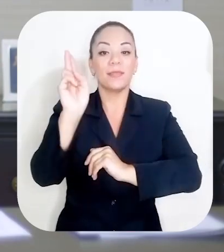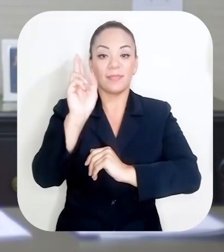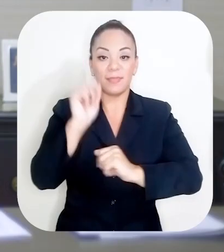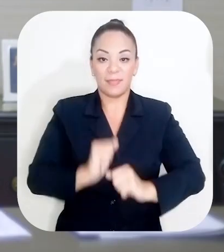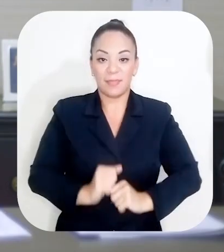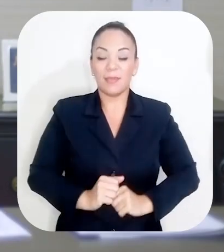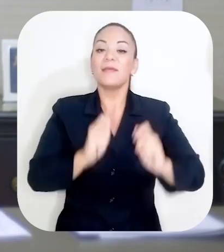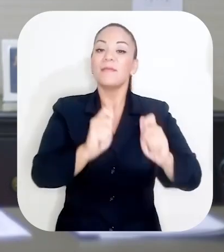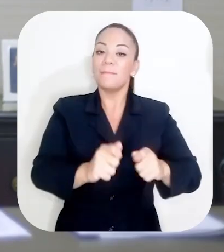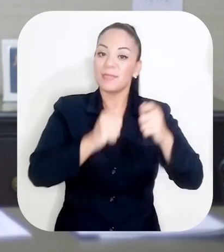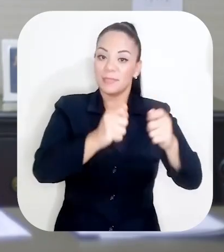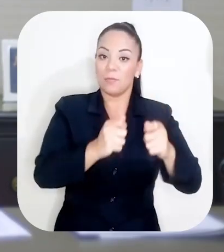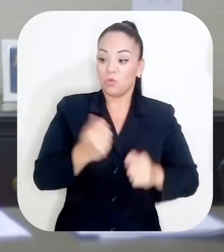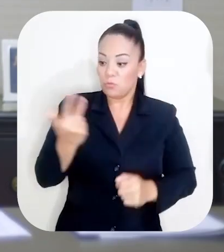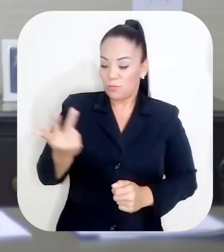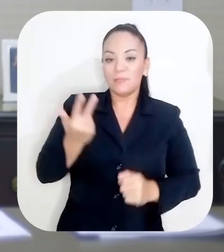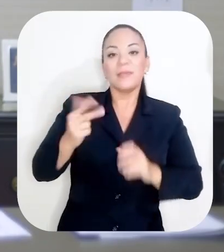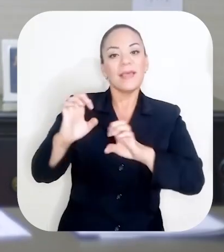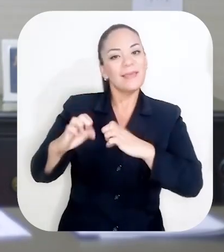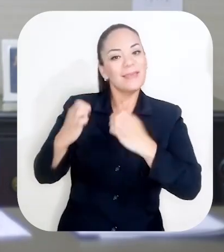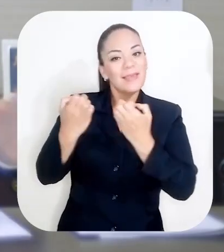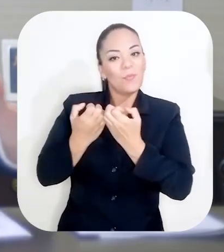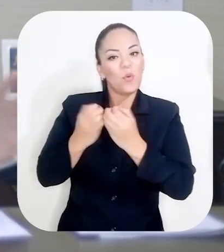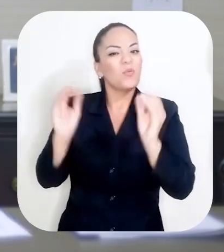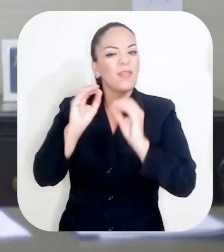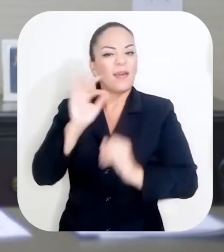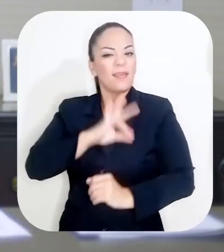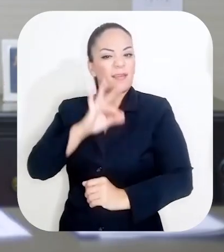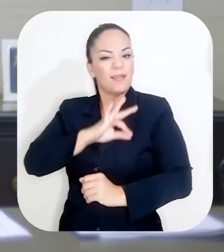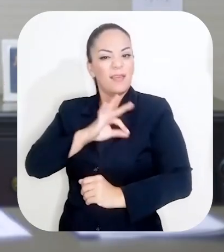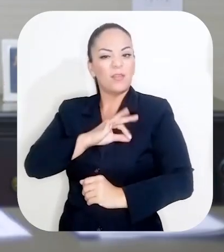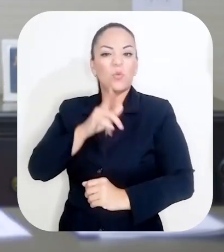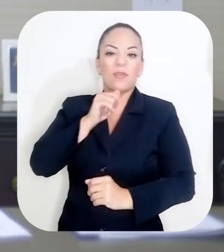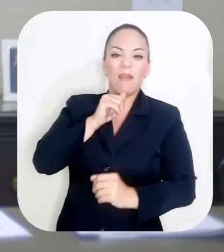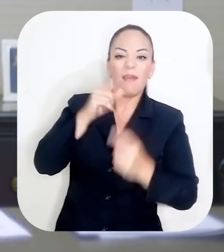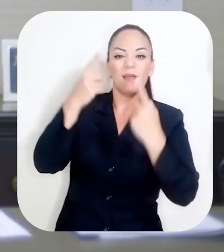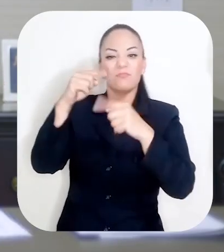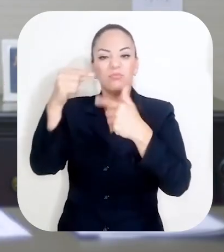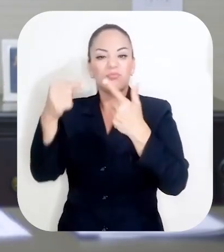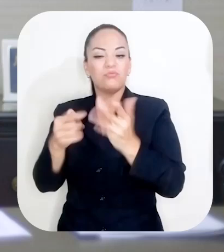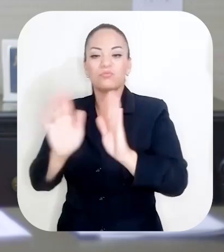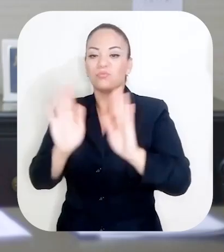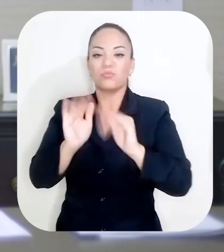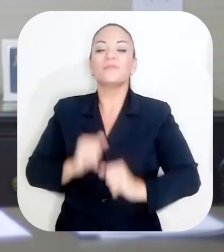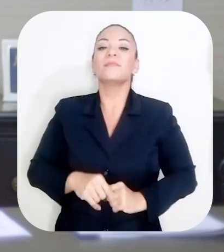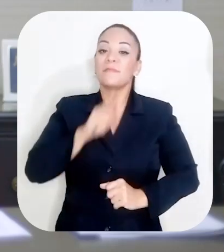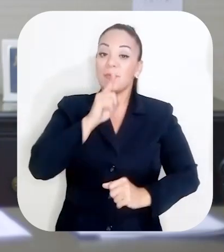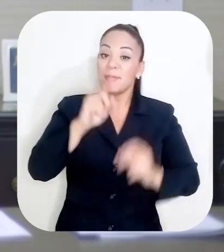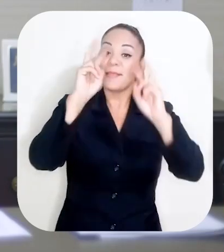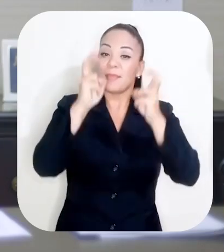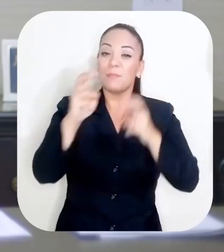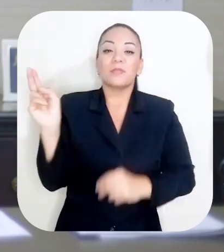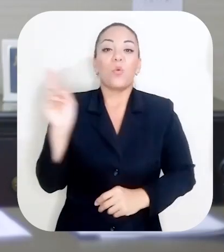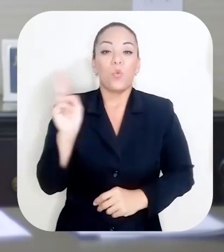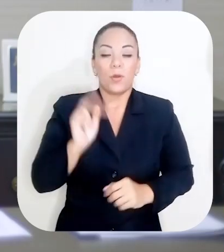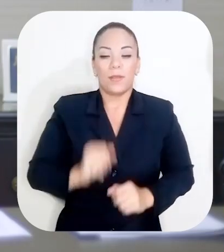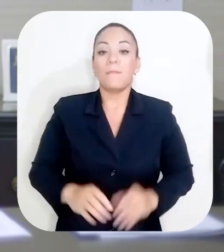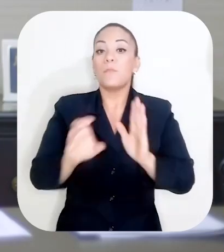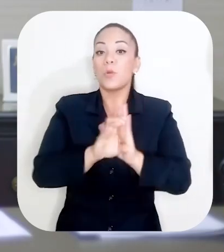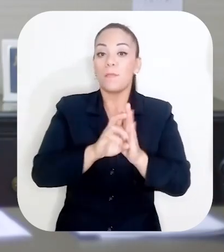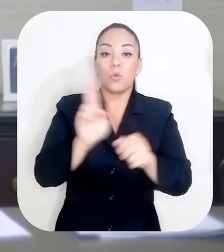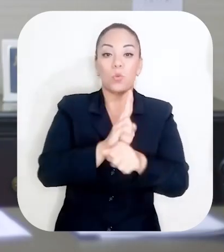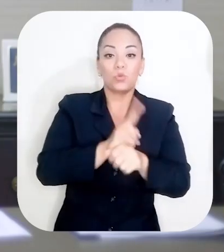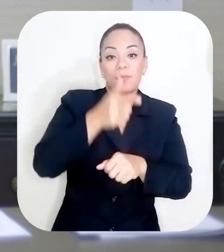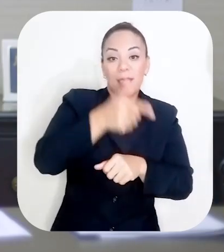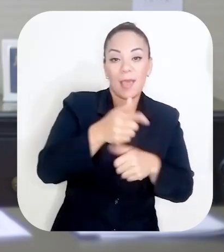y que las presentemos como equipo sin que nadie se lleve crédito sobre temas que urgen portación